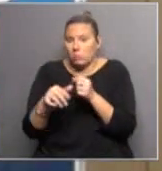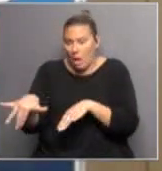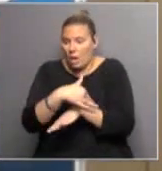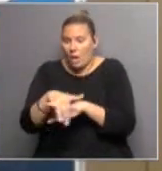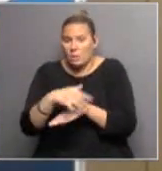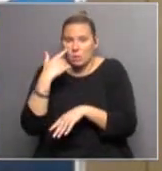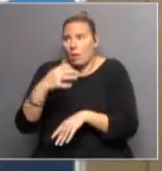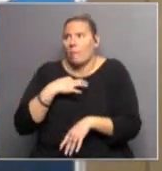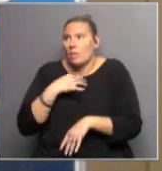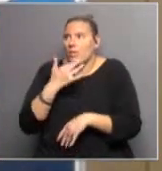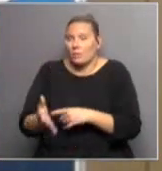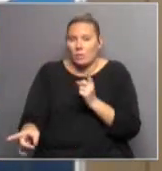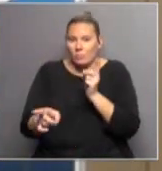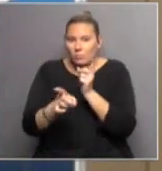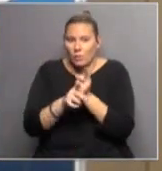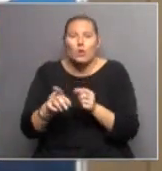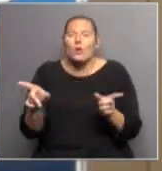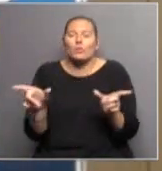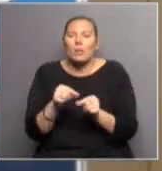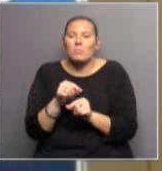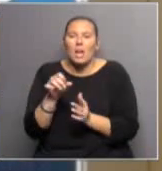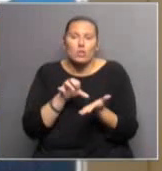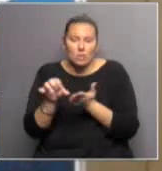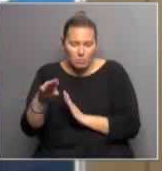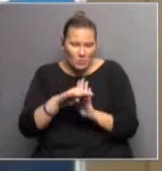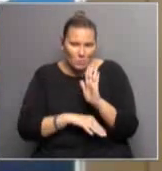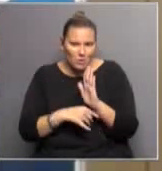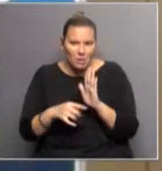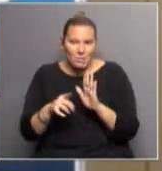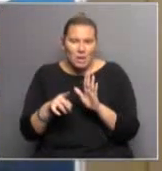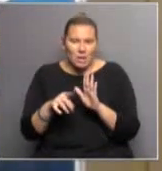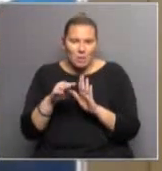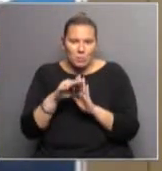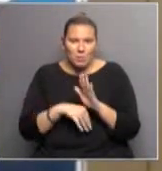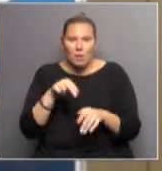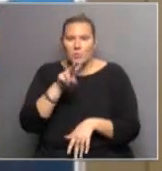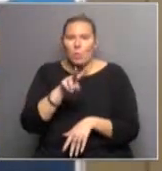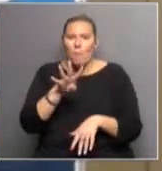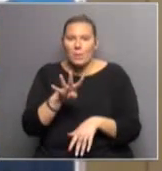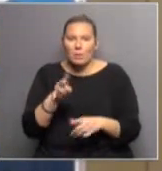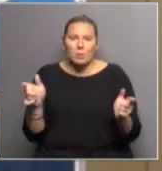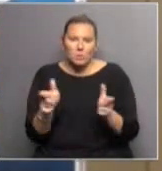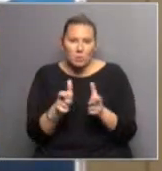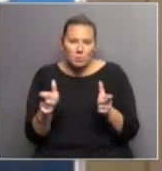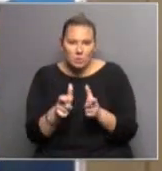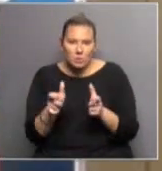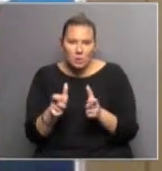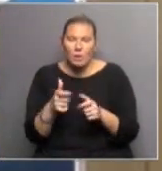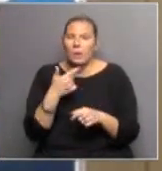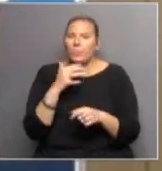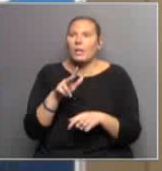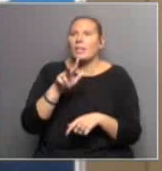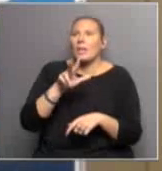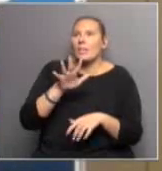la calle, por la vida, a pesar de que no hayan terminado el servicio, el programa, que son 24 reuniones, ponele que fueron a